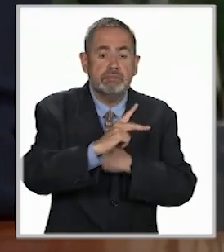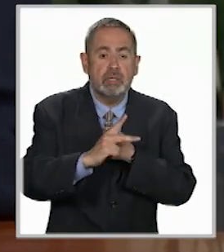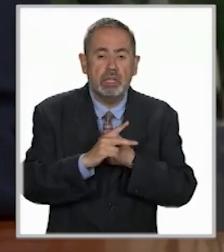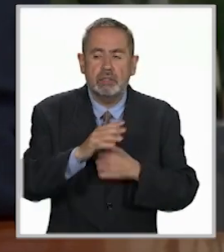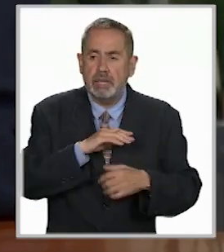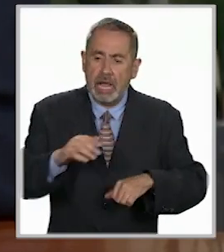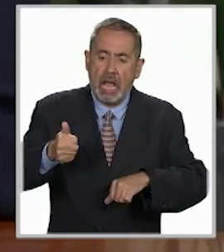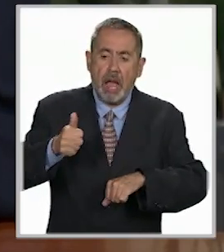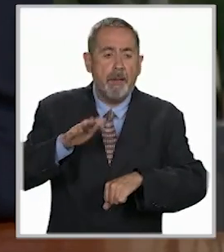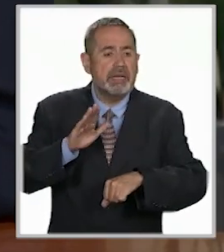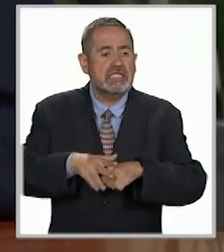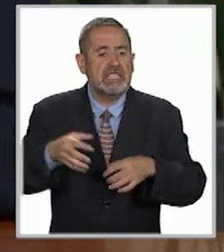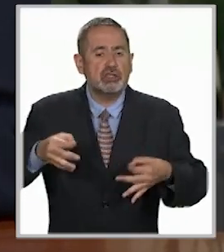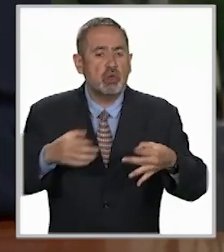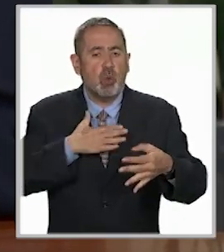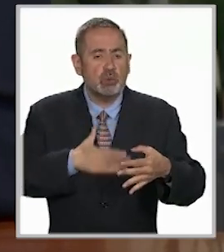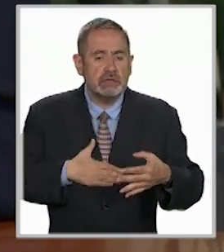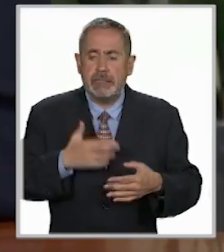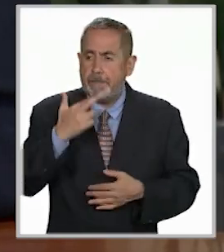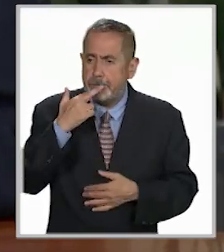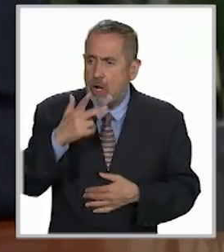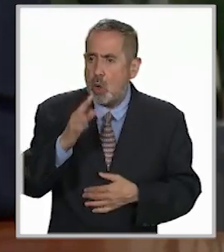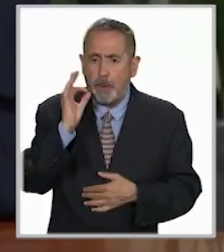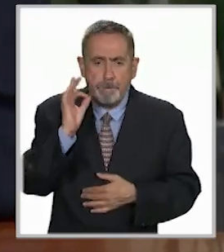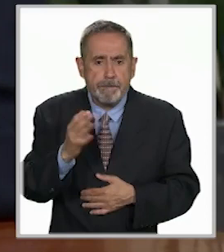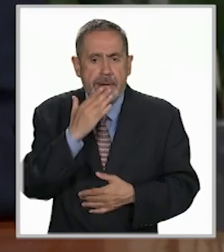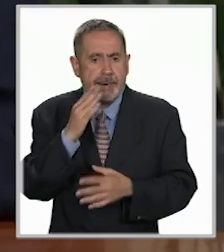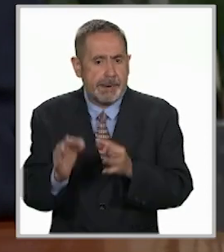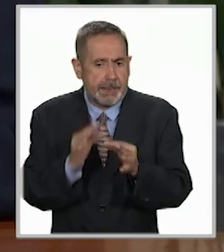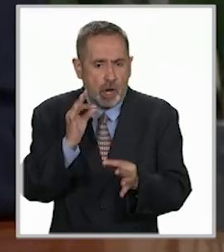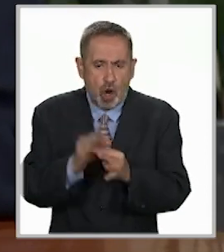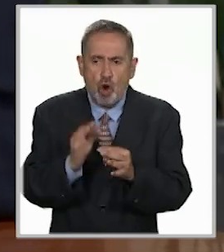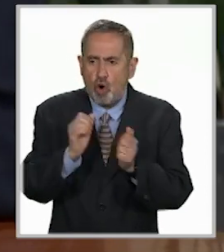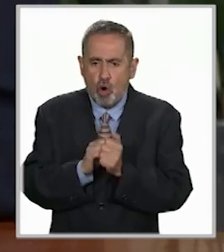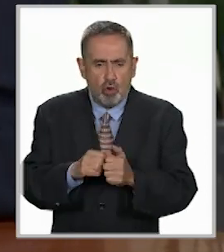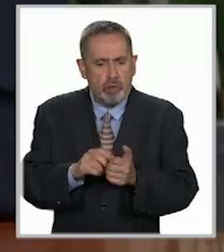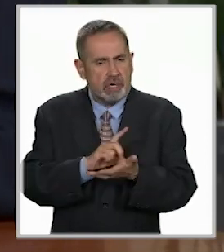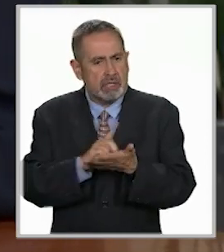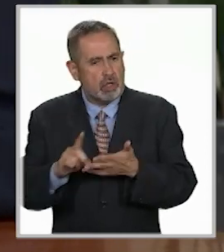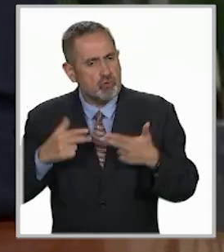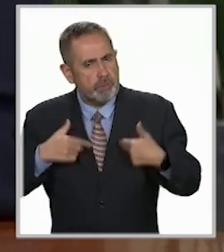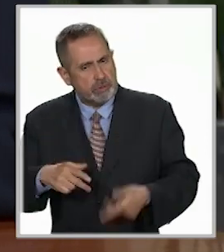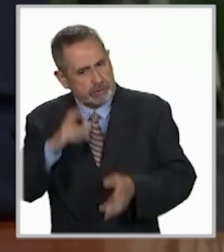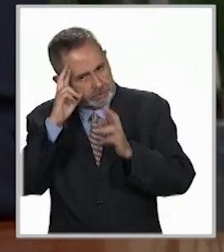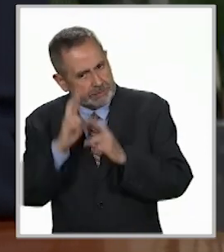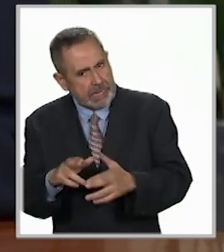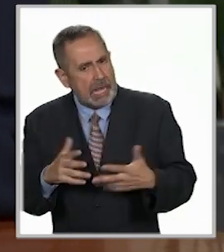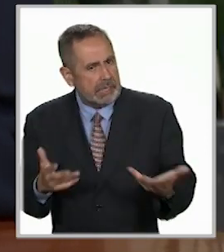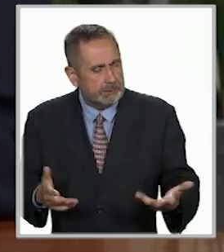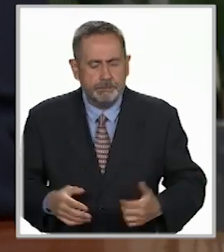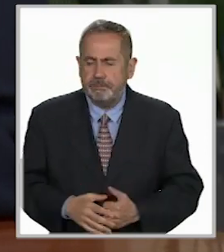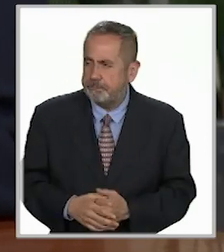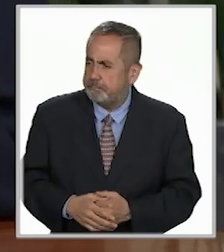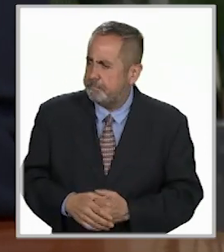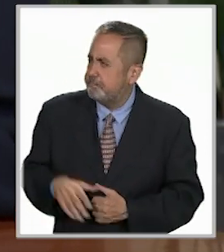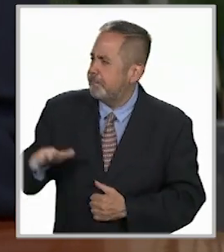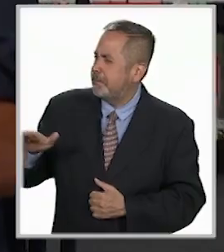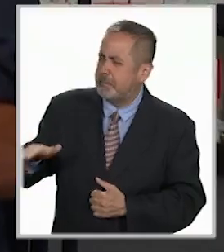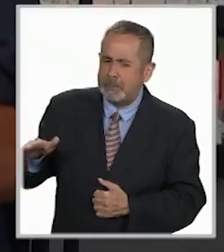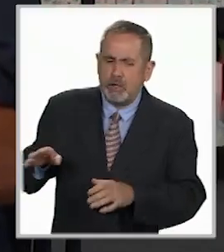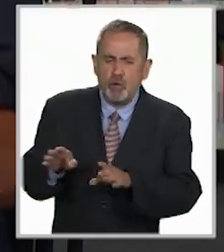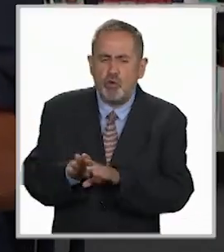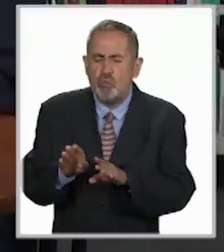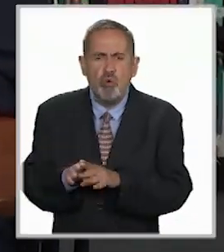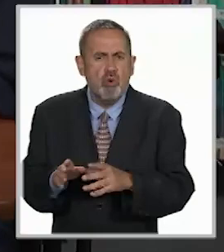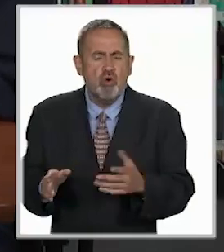tener una administración de justicia no solo más eficaz, más efectiva, sino también respetuosa de los derechos humanos. ¿Y cómo todo